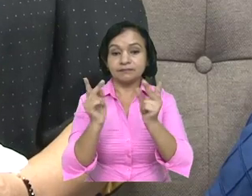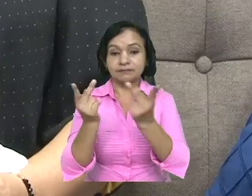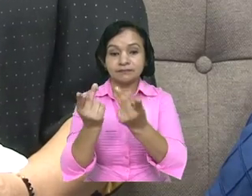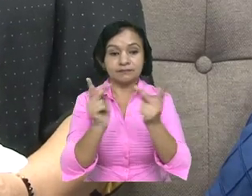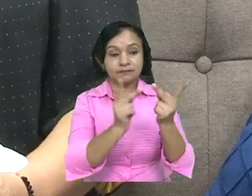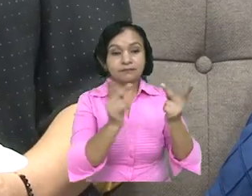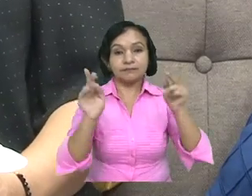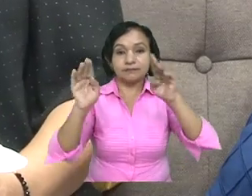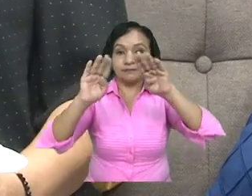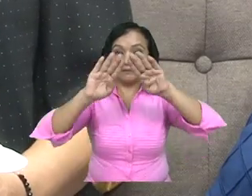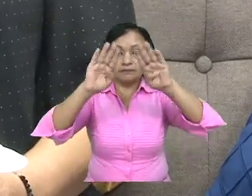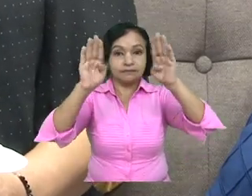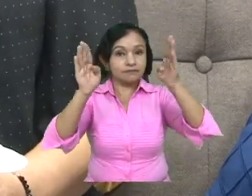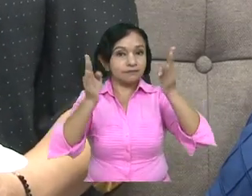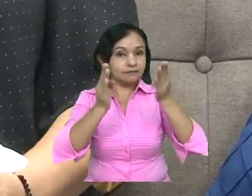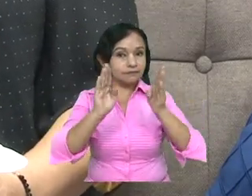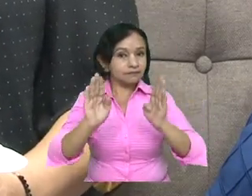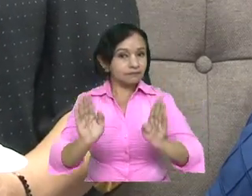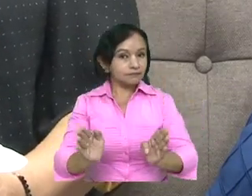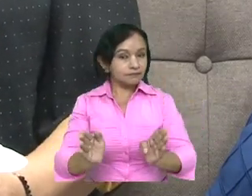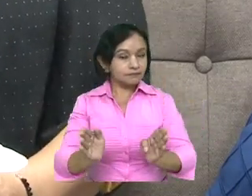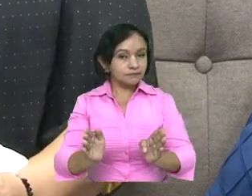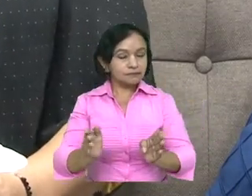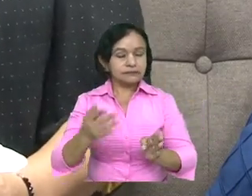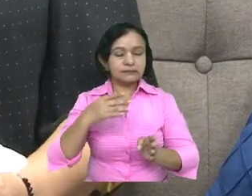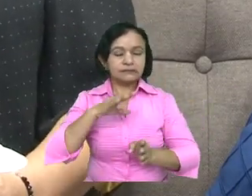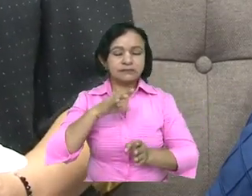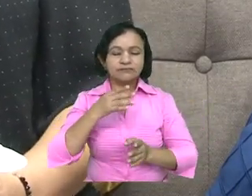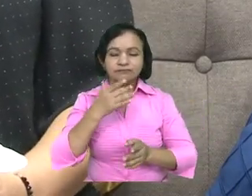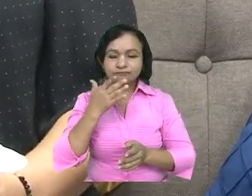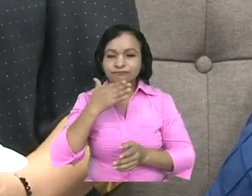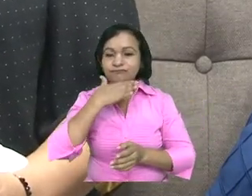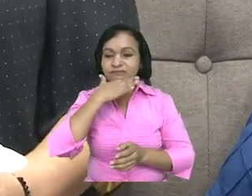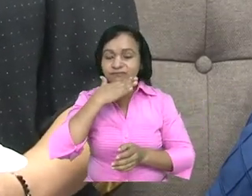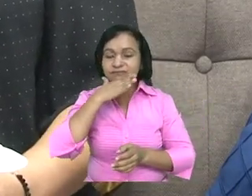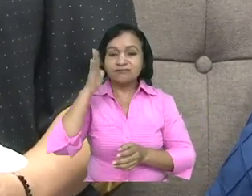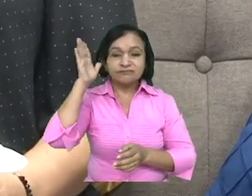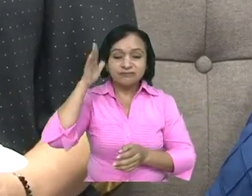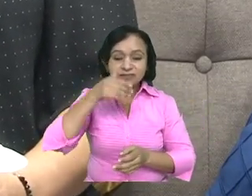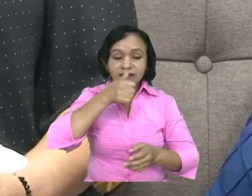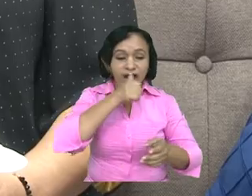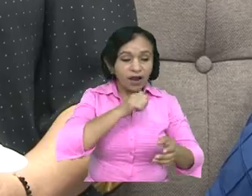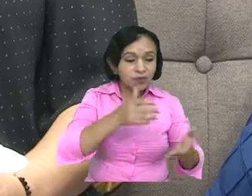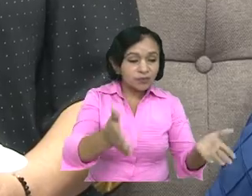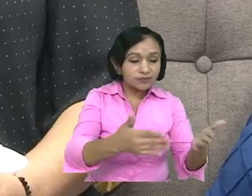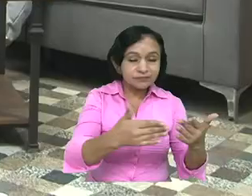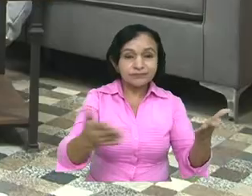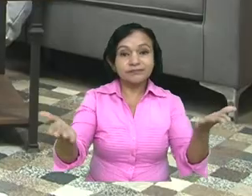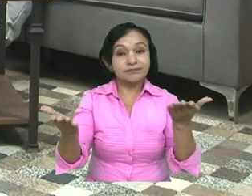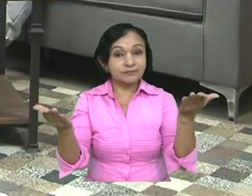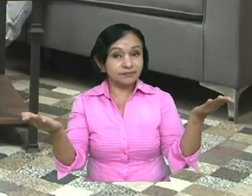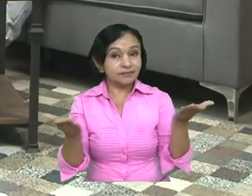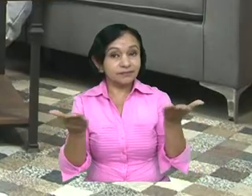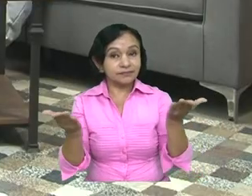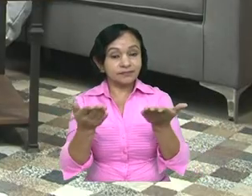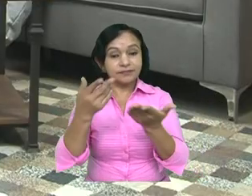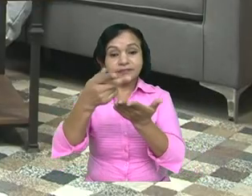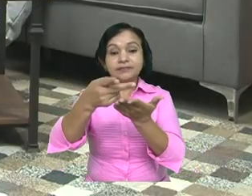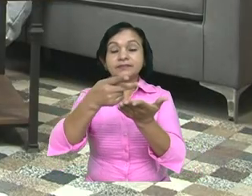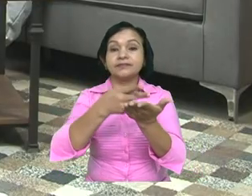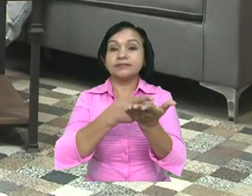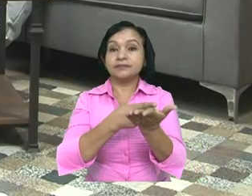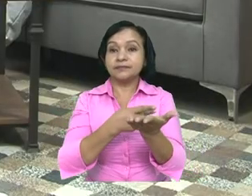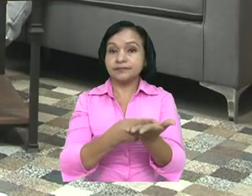las mujeres sobre todo, ¿verdad?, que son las que más sufren el tema de la escasez del agua. Entonces, estos